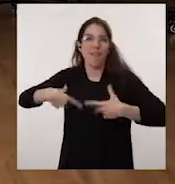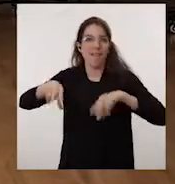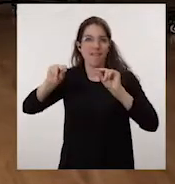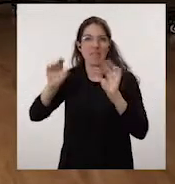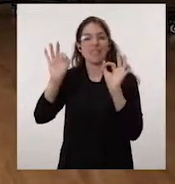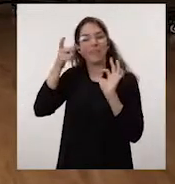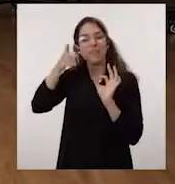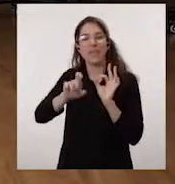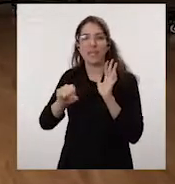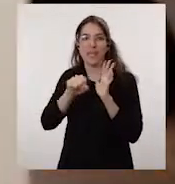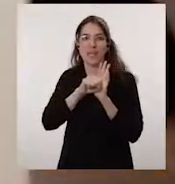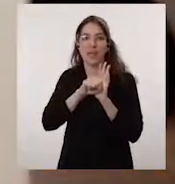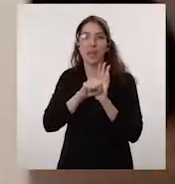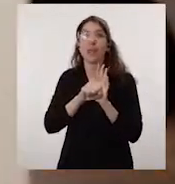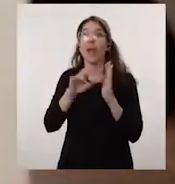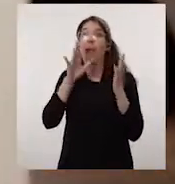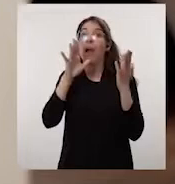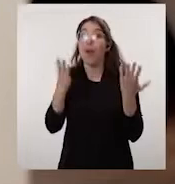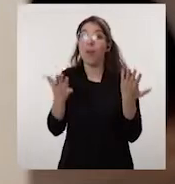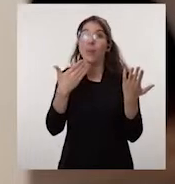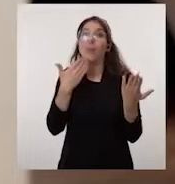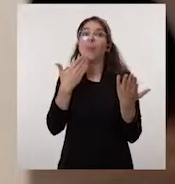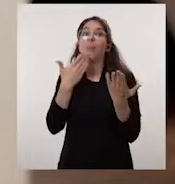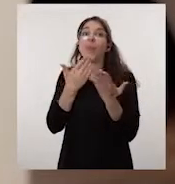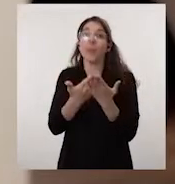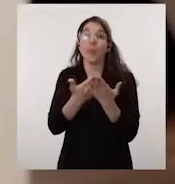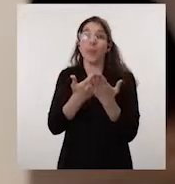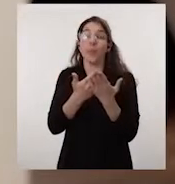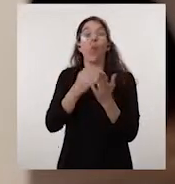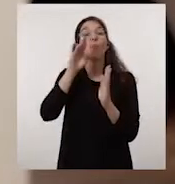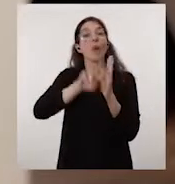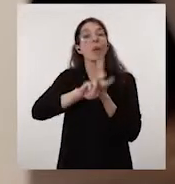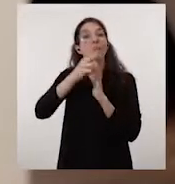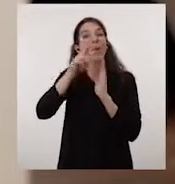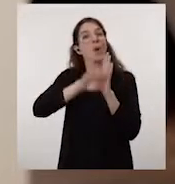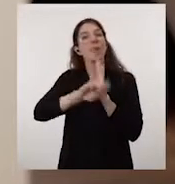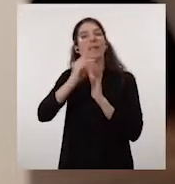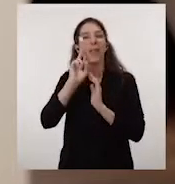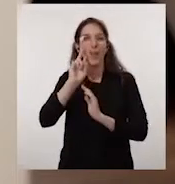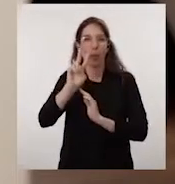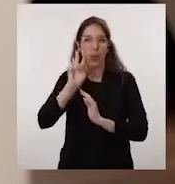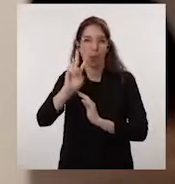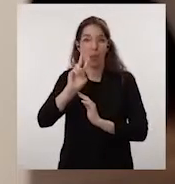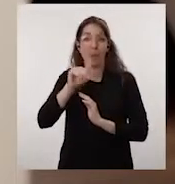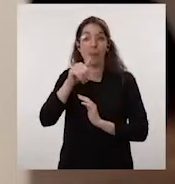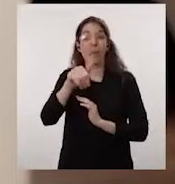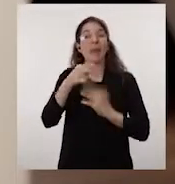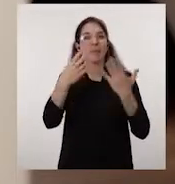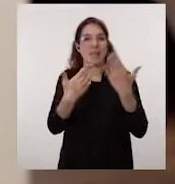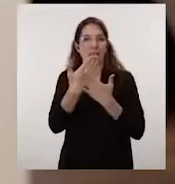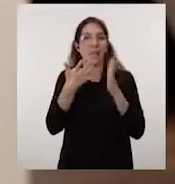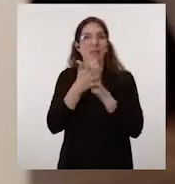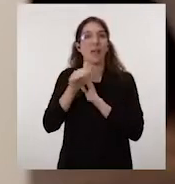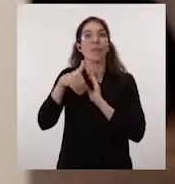mes del sello y ahora si os voy a emplazar a que veáis el segundo y el tercer programa dentro de siete días es decir el próximo